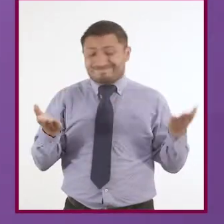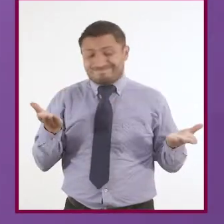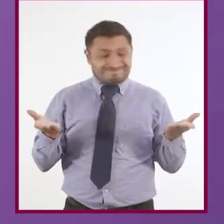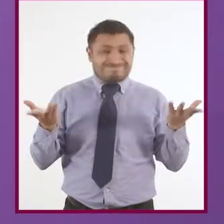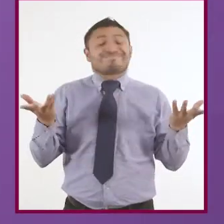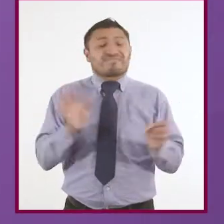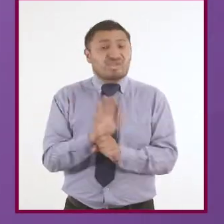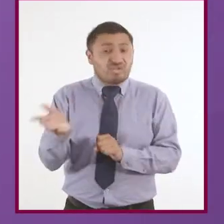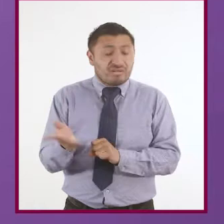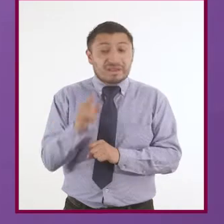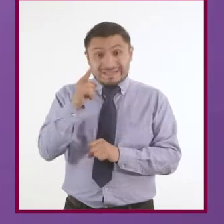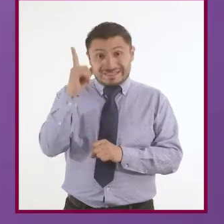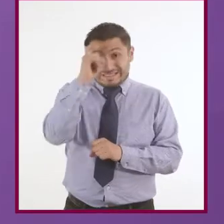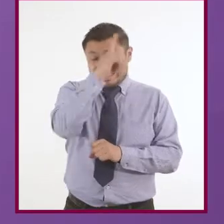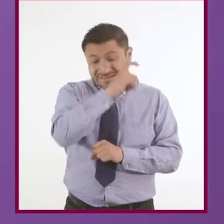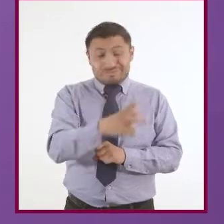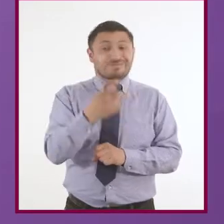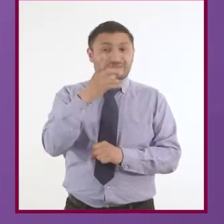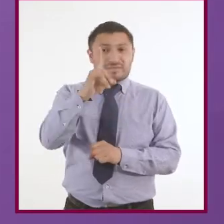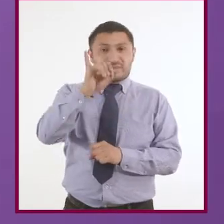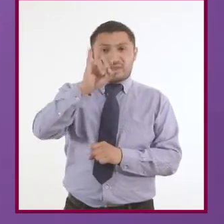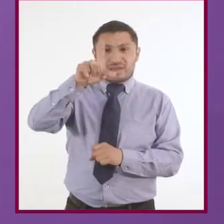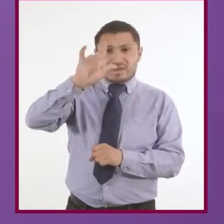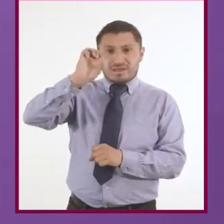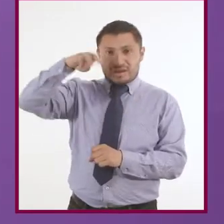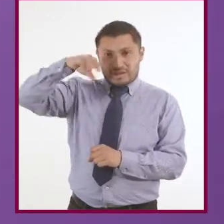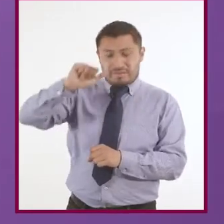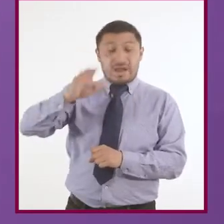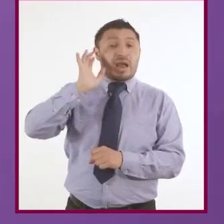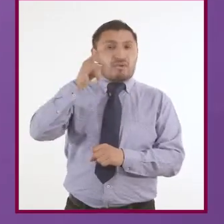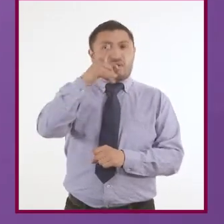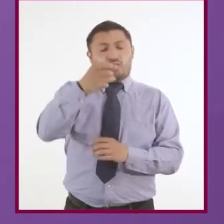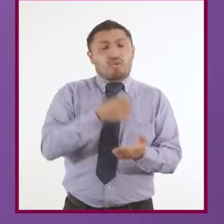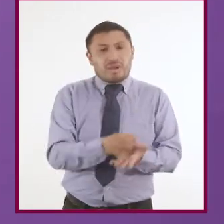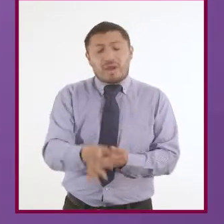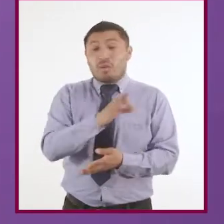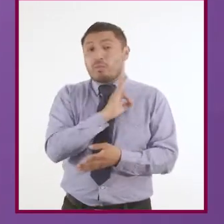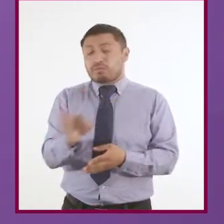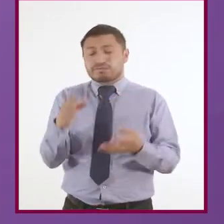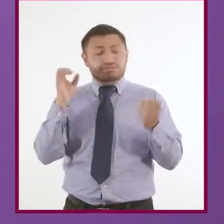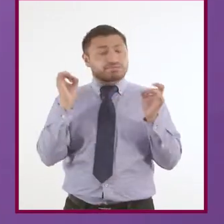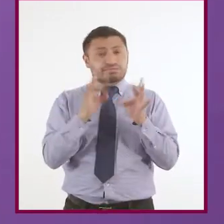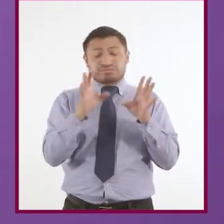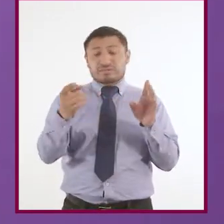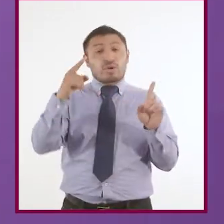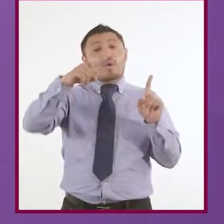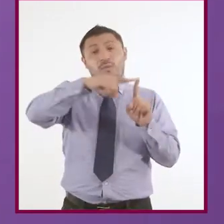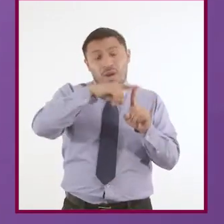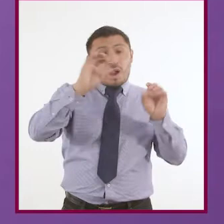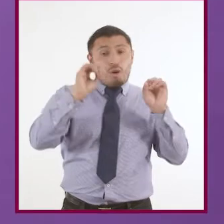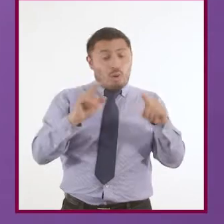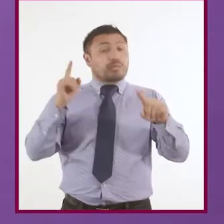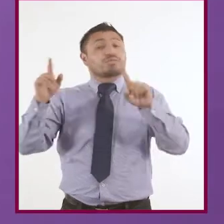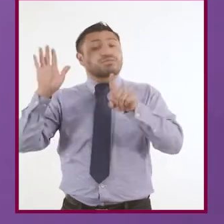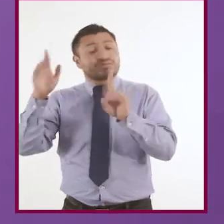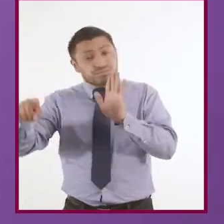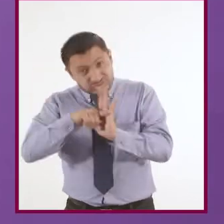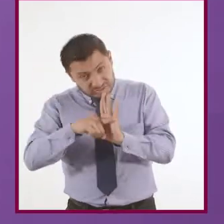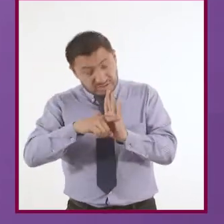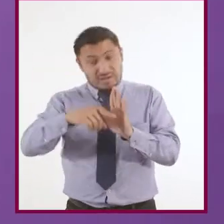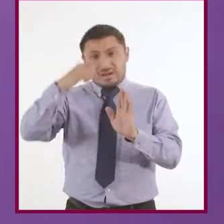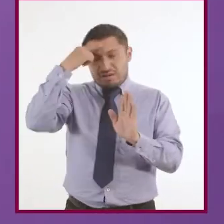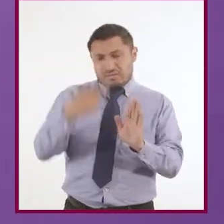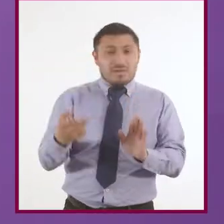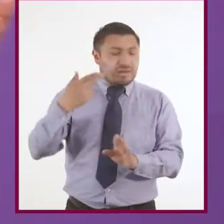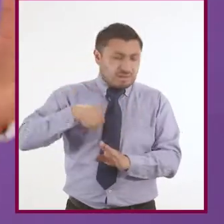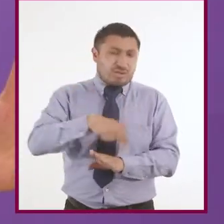ahí nos encontramos en un dilema. Y cuando nuestras decisiones pueden tener consecuencias positivas o negativas, tanto para nosotras